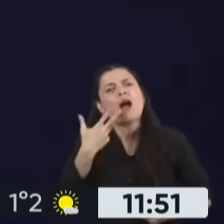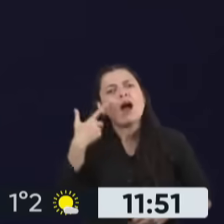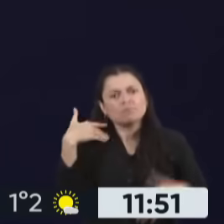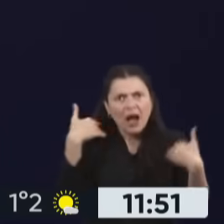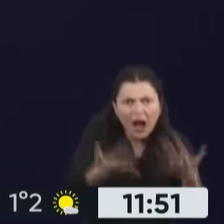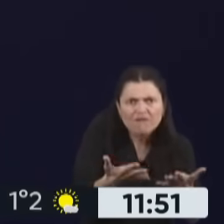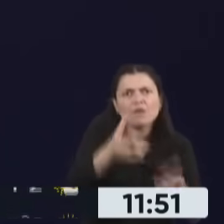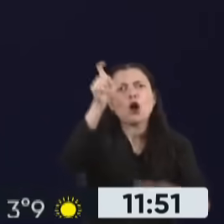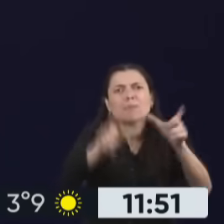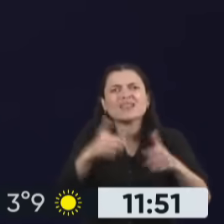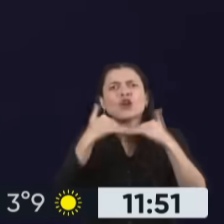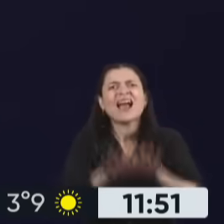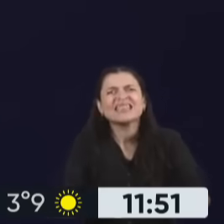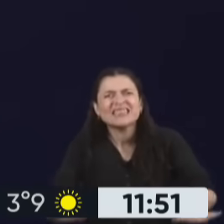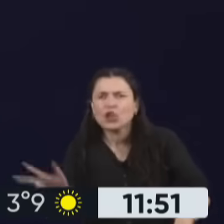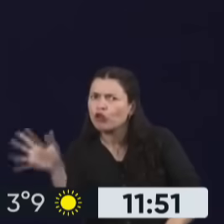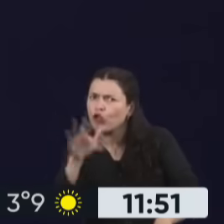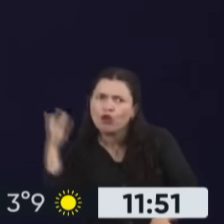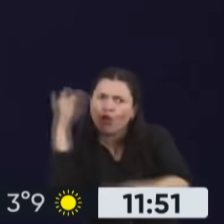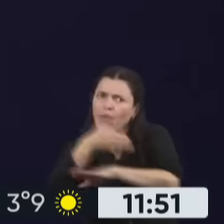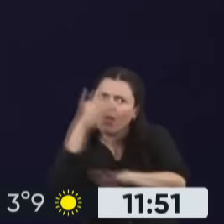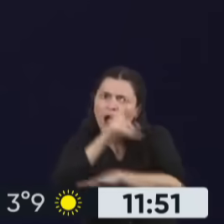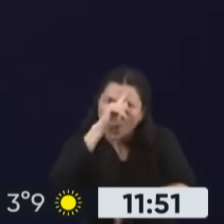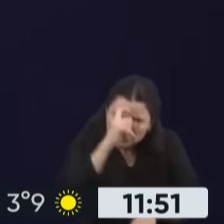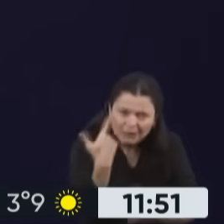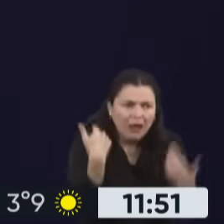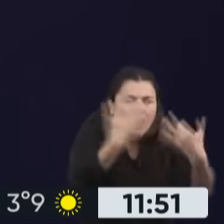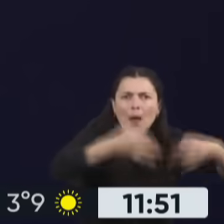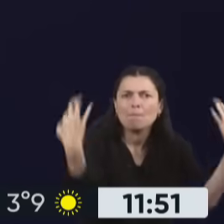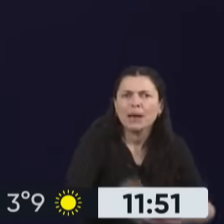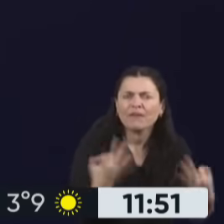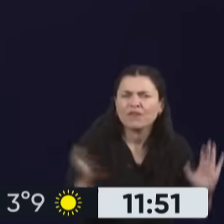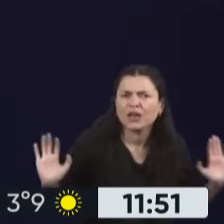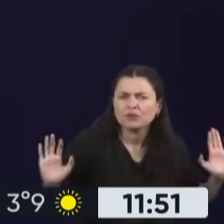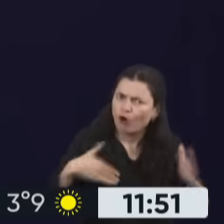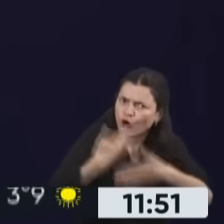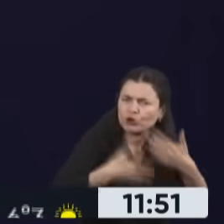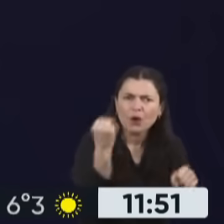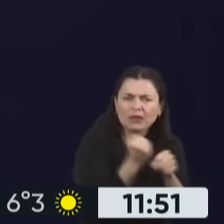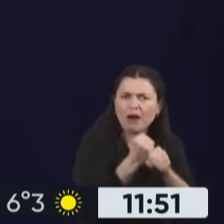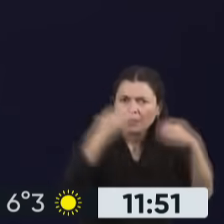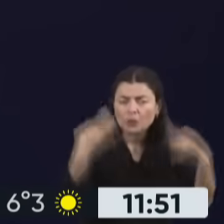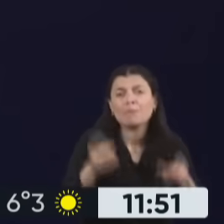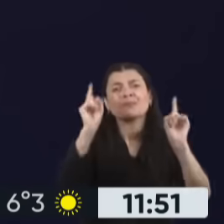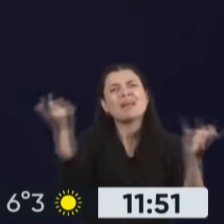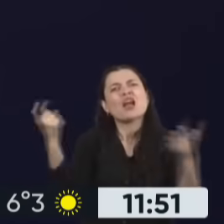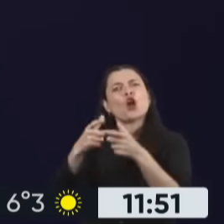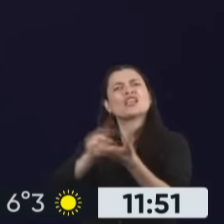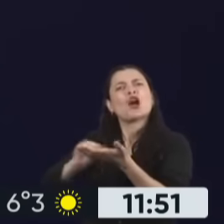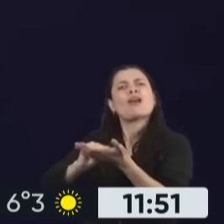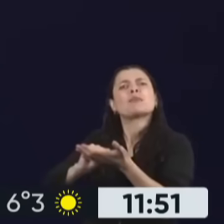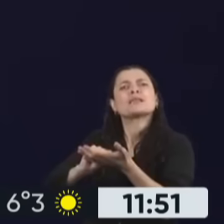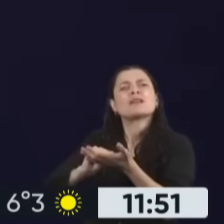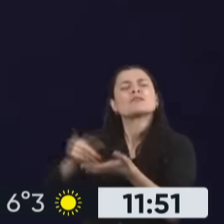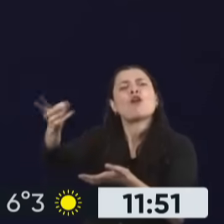vez estén mejor. Y además está decirte que el Consejo de Administración está